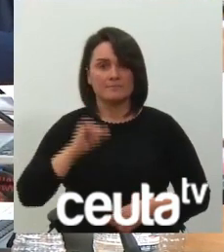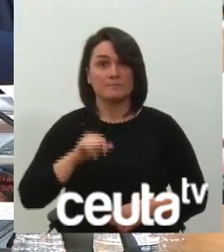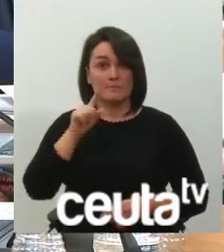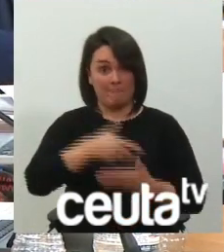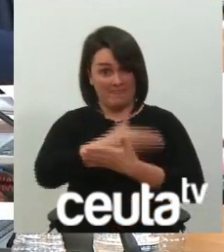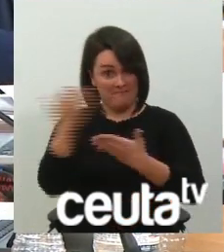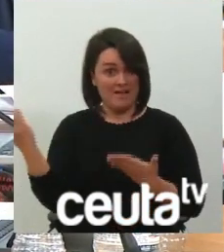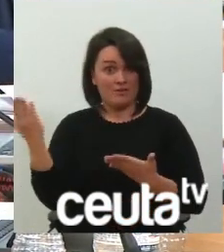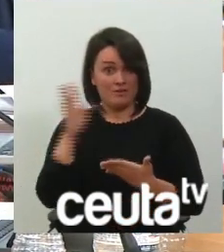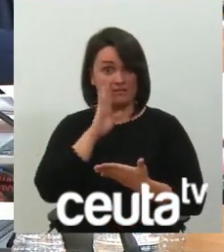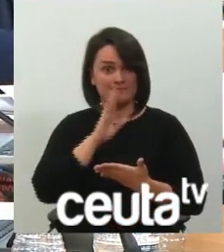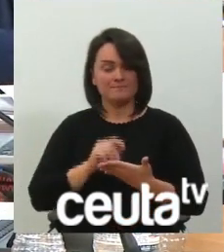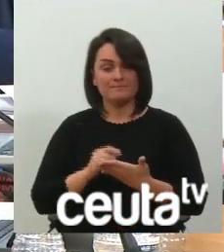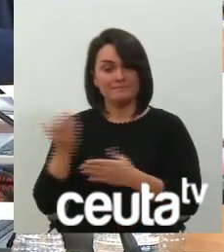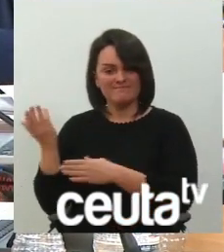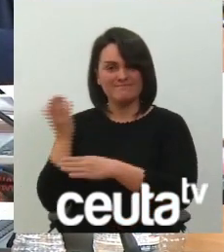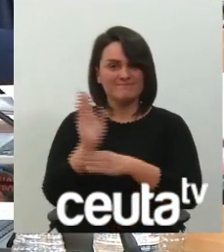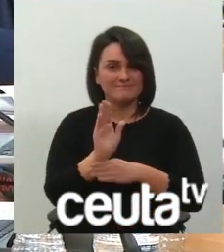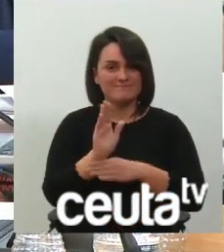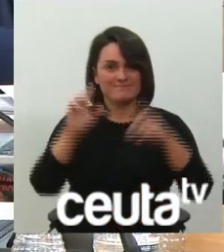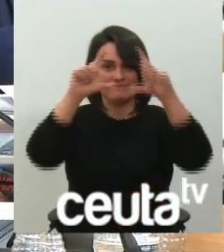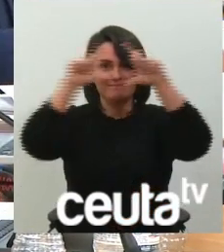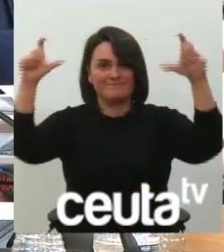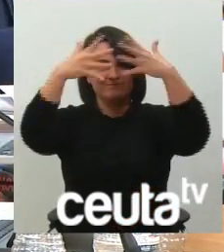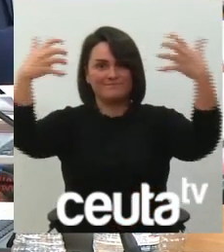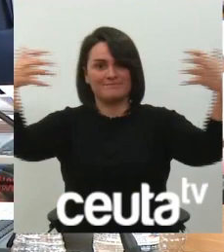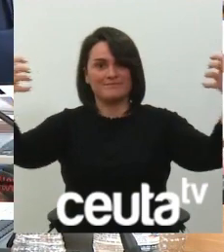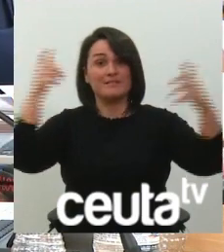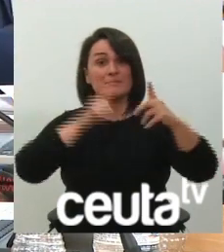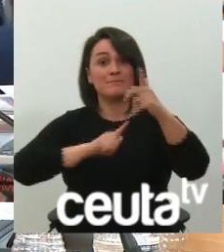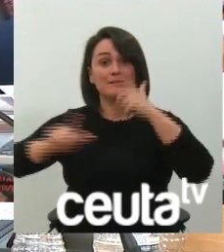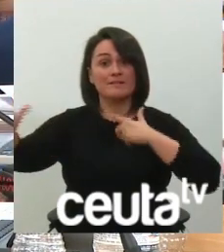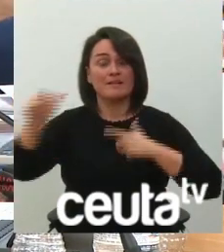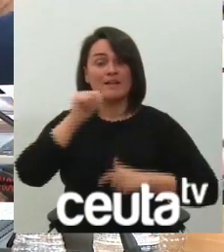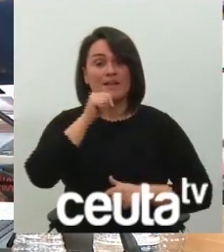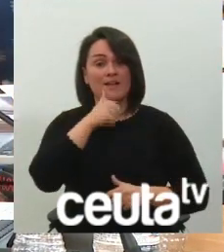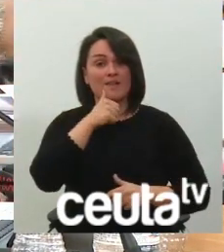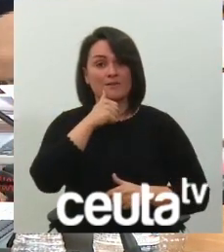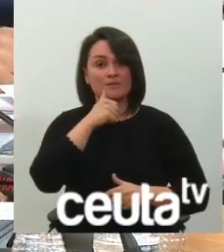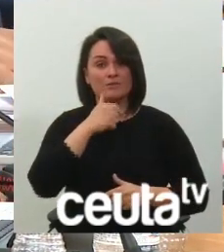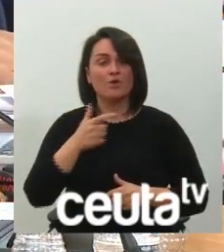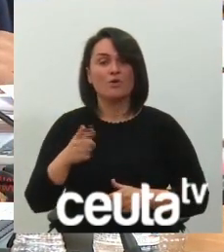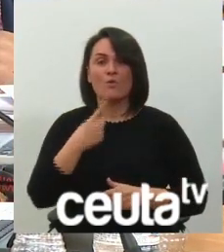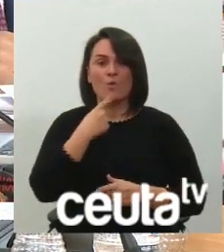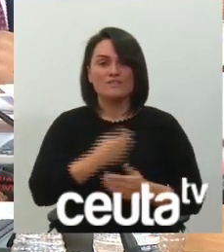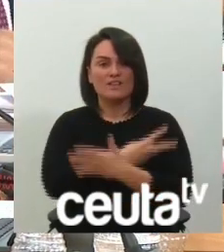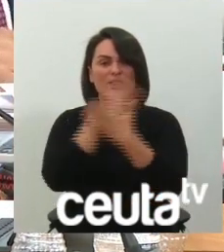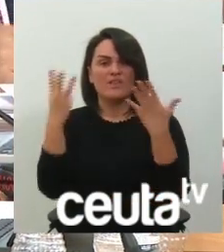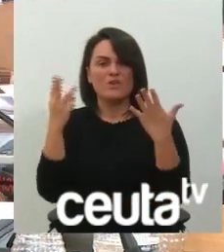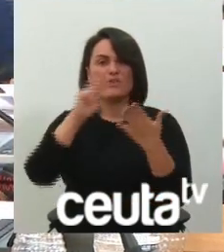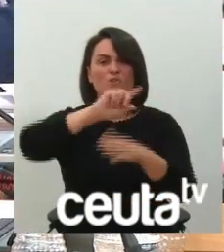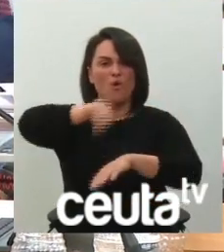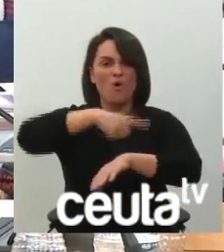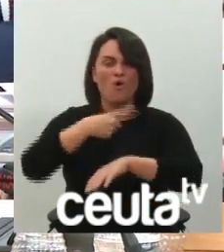y es viajar en tren a ceuta un suplicio de 18 horas y mil 295